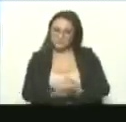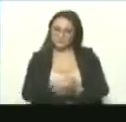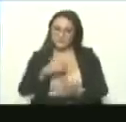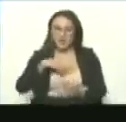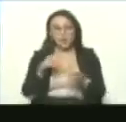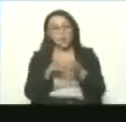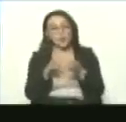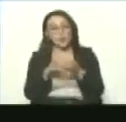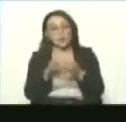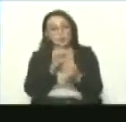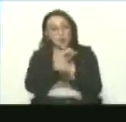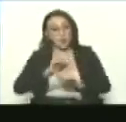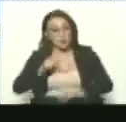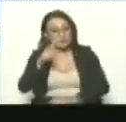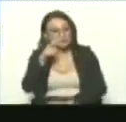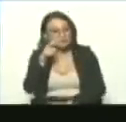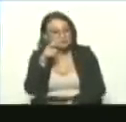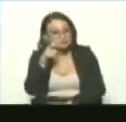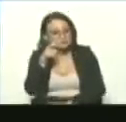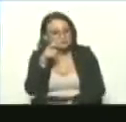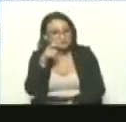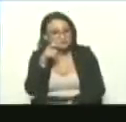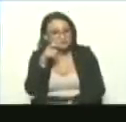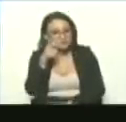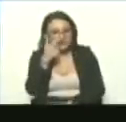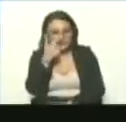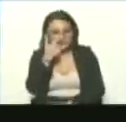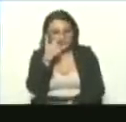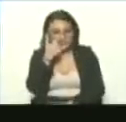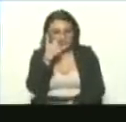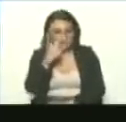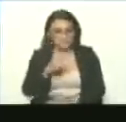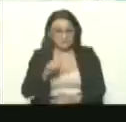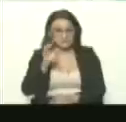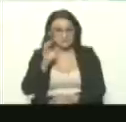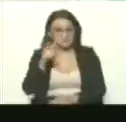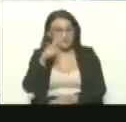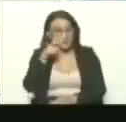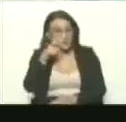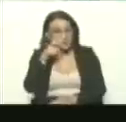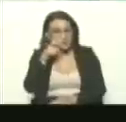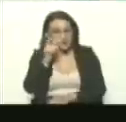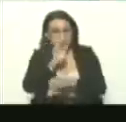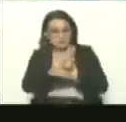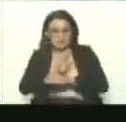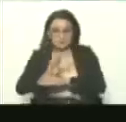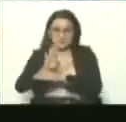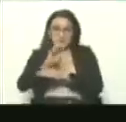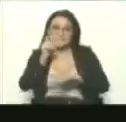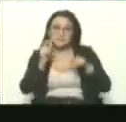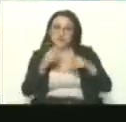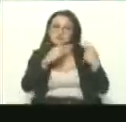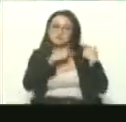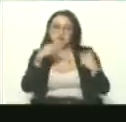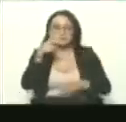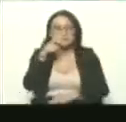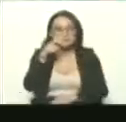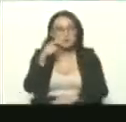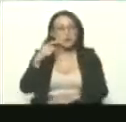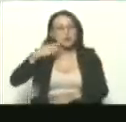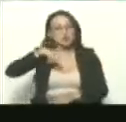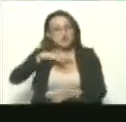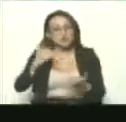grupo de ecoguardianes, la mayoría son parabiólogos, son lo que llamamos coloquialmente vaquianos, que nosotros hemos ido